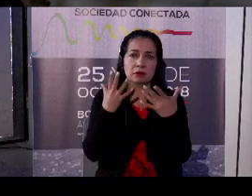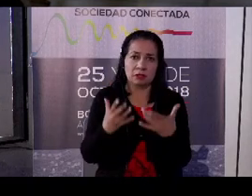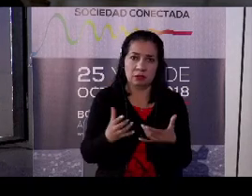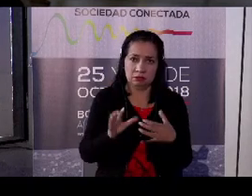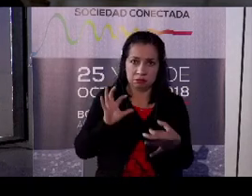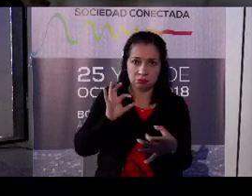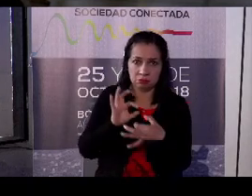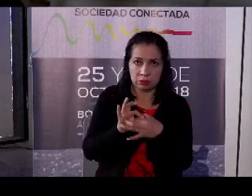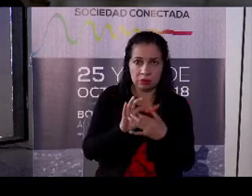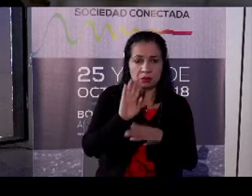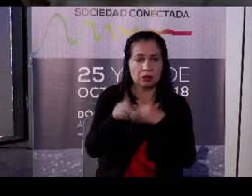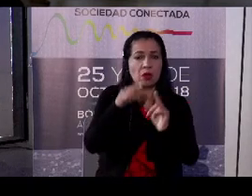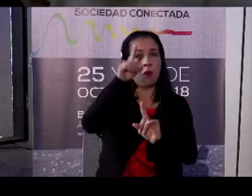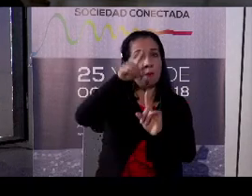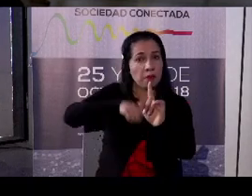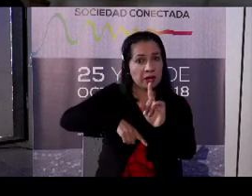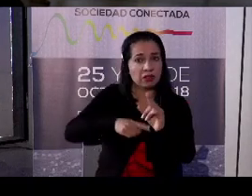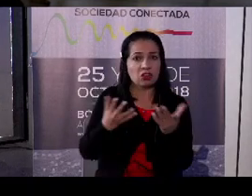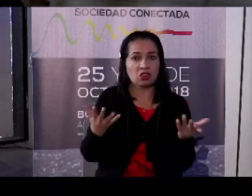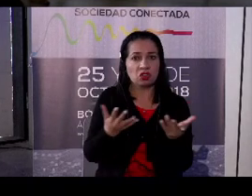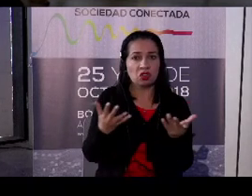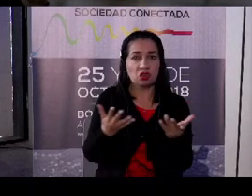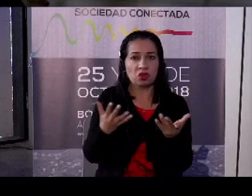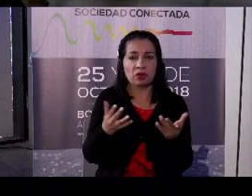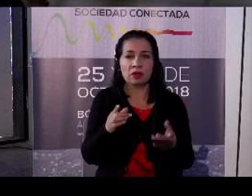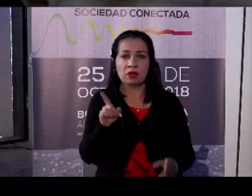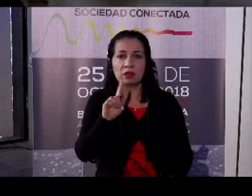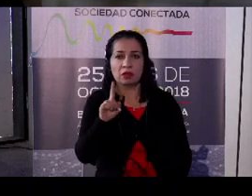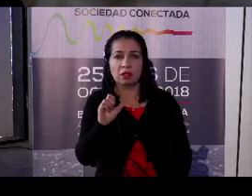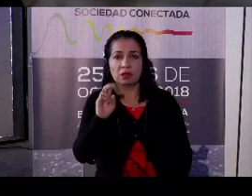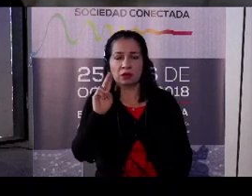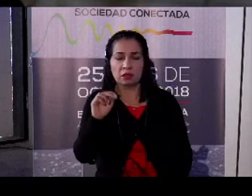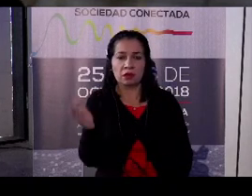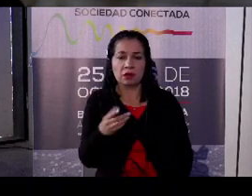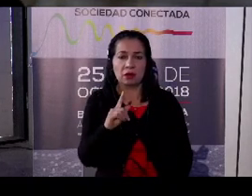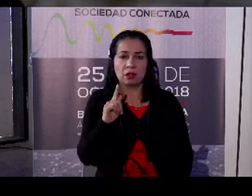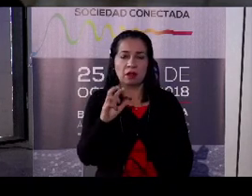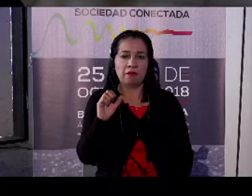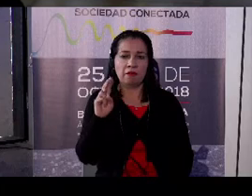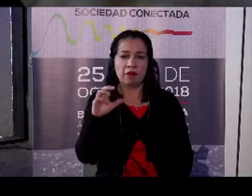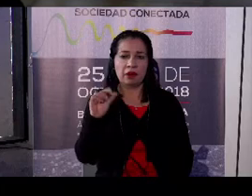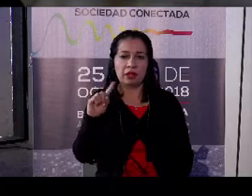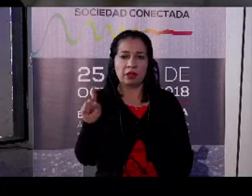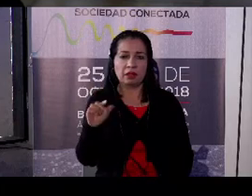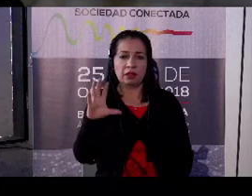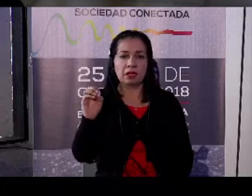siguiente mes en San Francisco California para la conferencia de desarrolladores